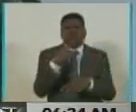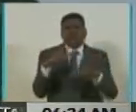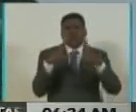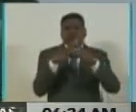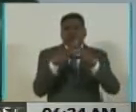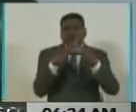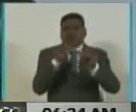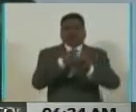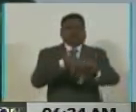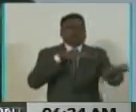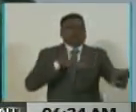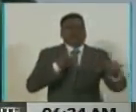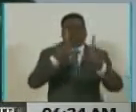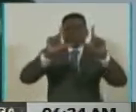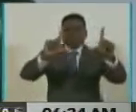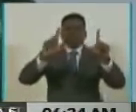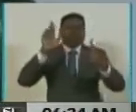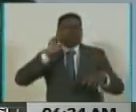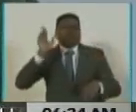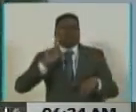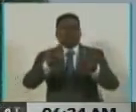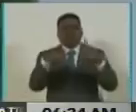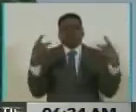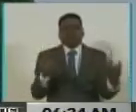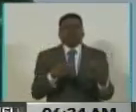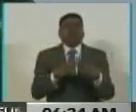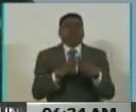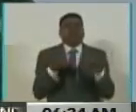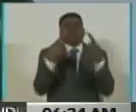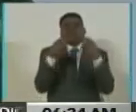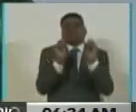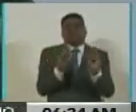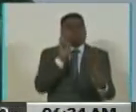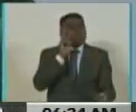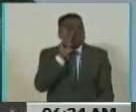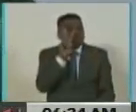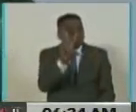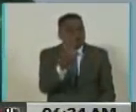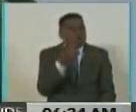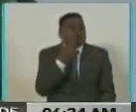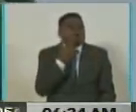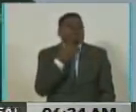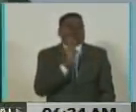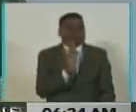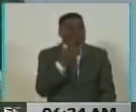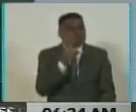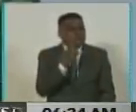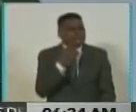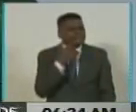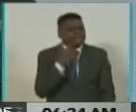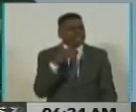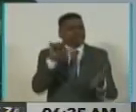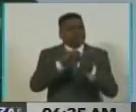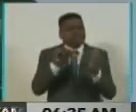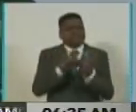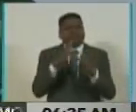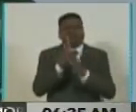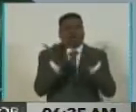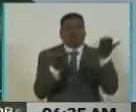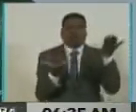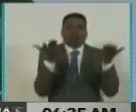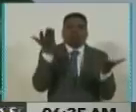una mayoría. Hay algunas salvedades de medios que intentaron mirar como desde un centro y colocar las dos posturas,